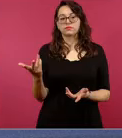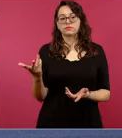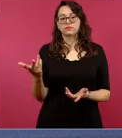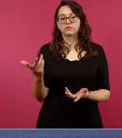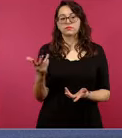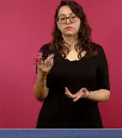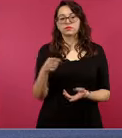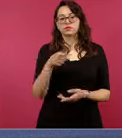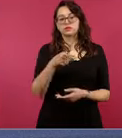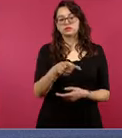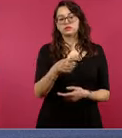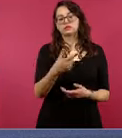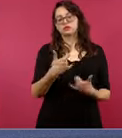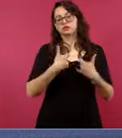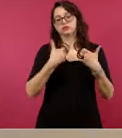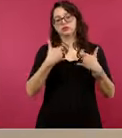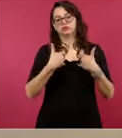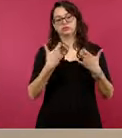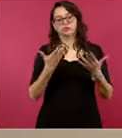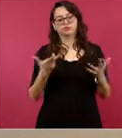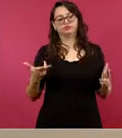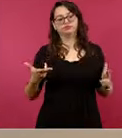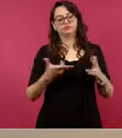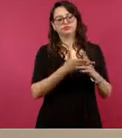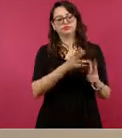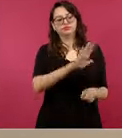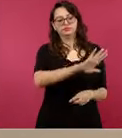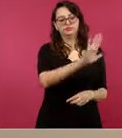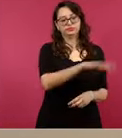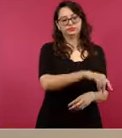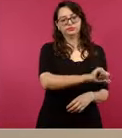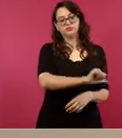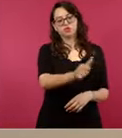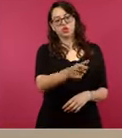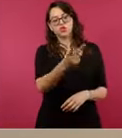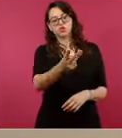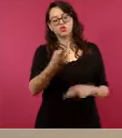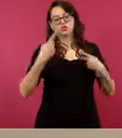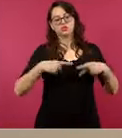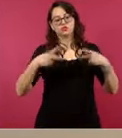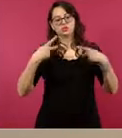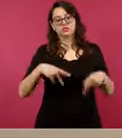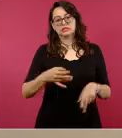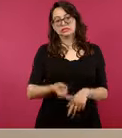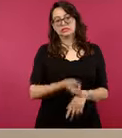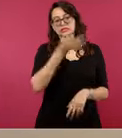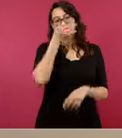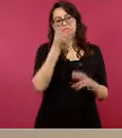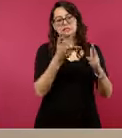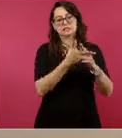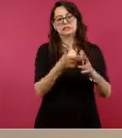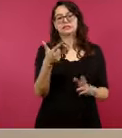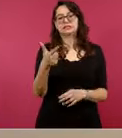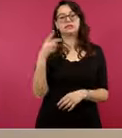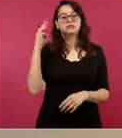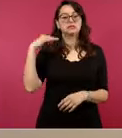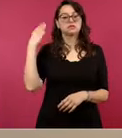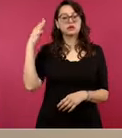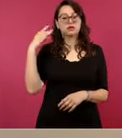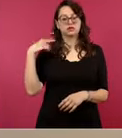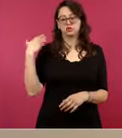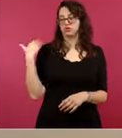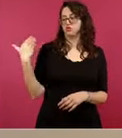de Yankee N. y tentativa de homicidio calificado en agravio de otras dos personas, esto en la noche del 7 de marzo